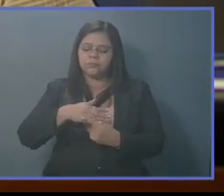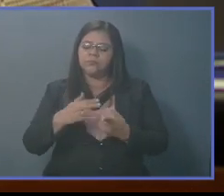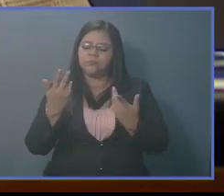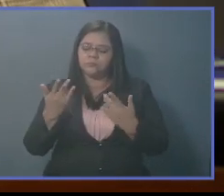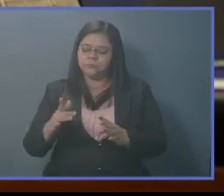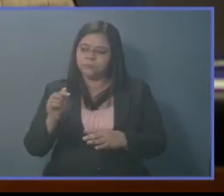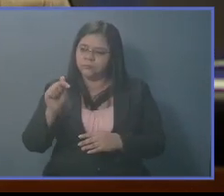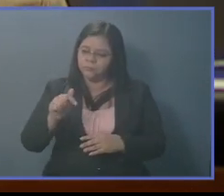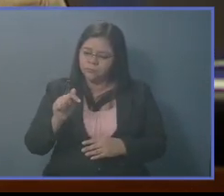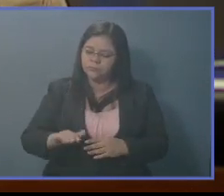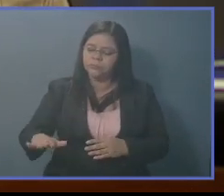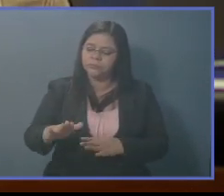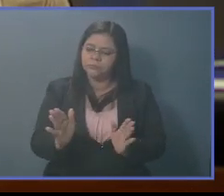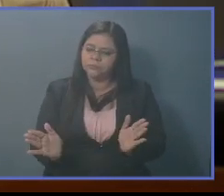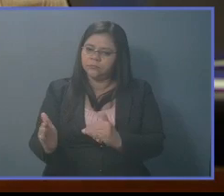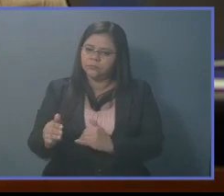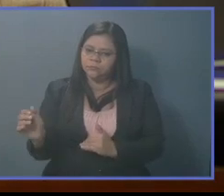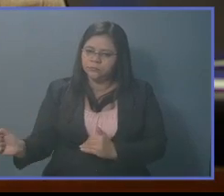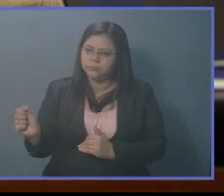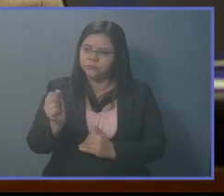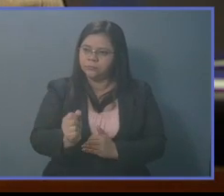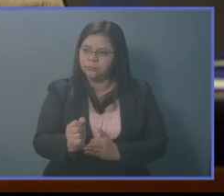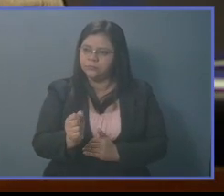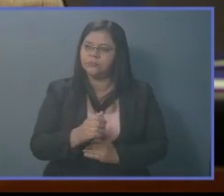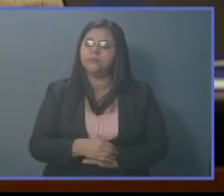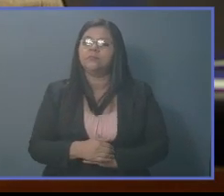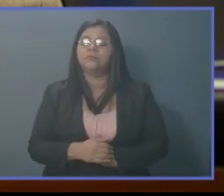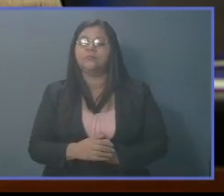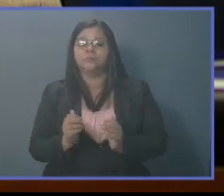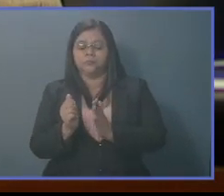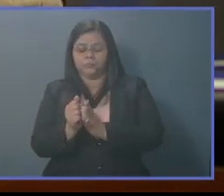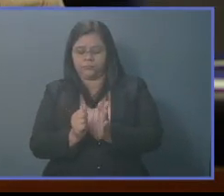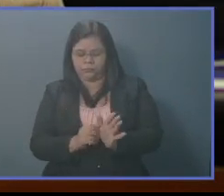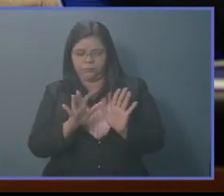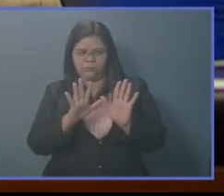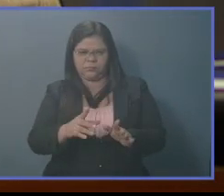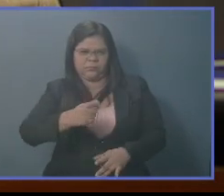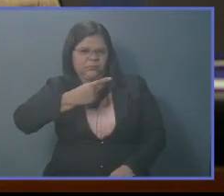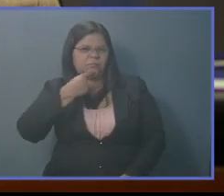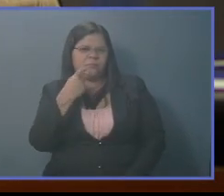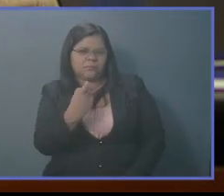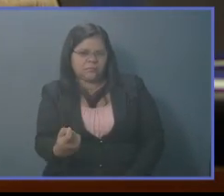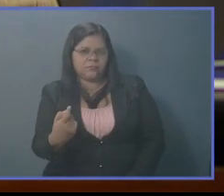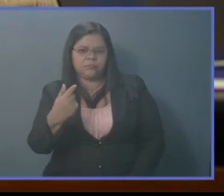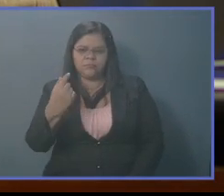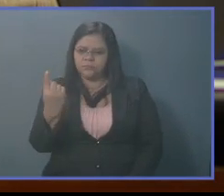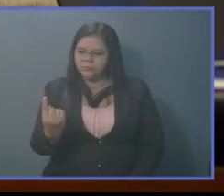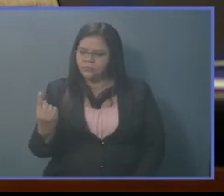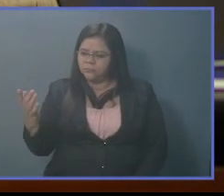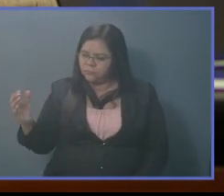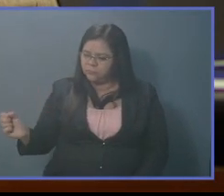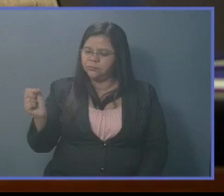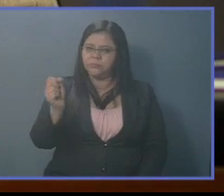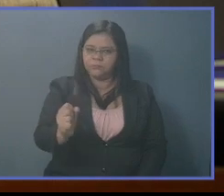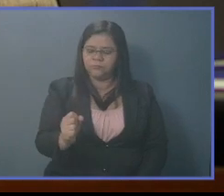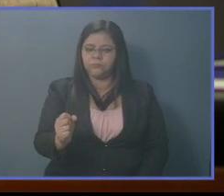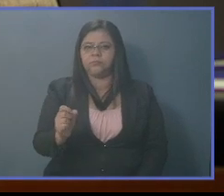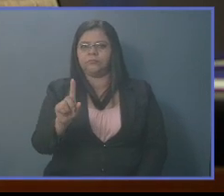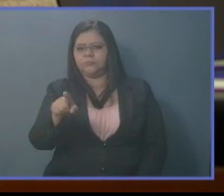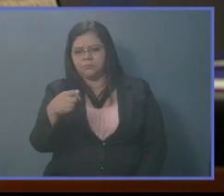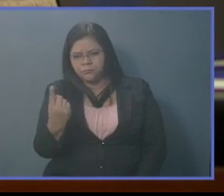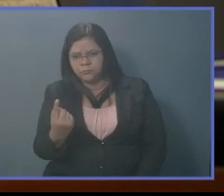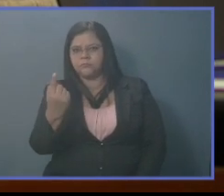en cuarentena. Personas sujetas a aislamiento, artículo 10, serán sujetas de aislamiento las personas que sean positivas de